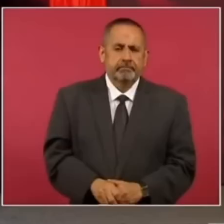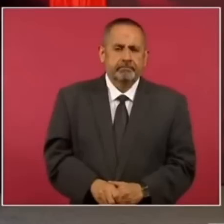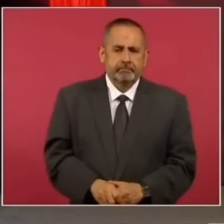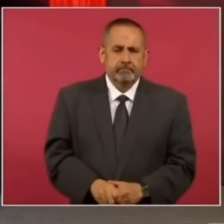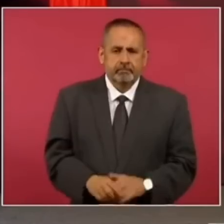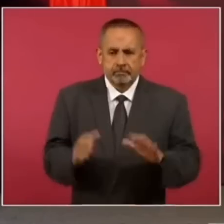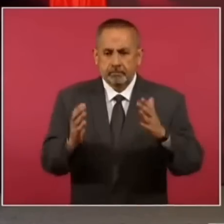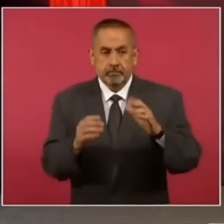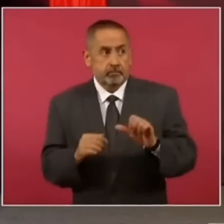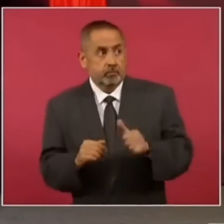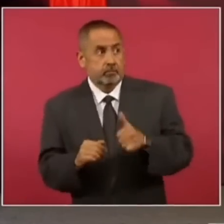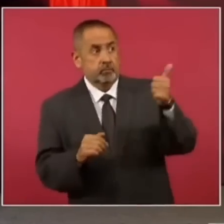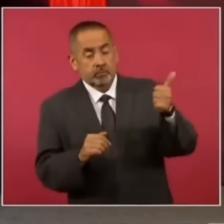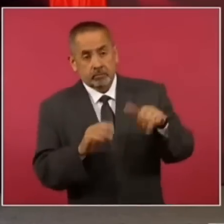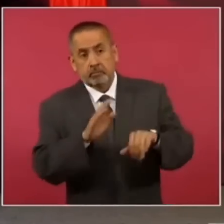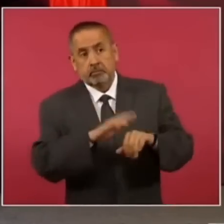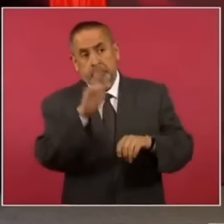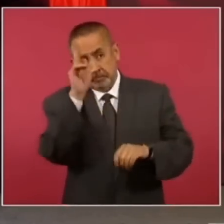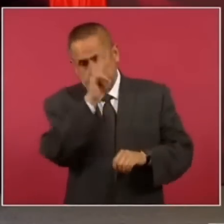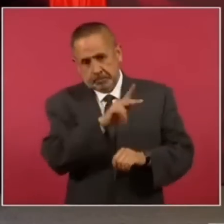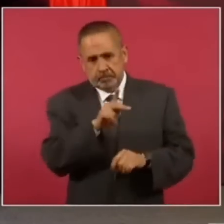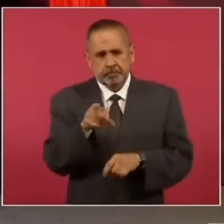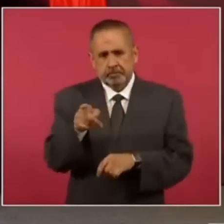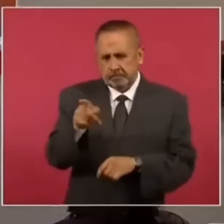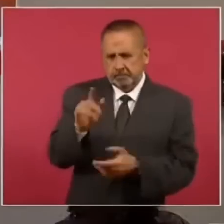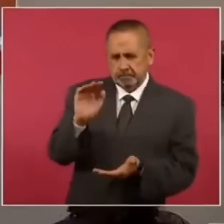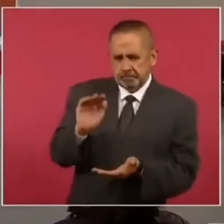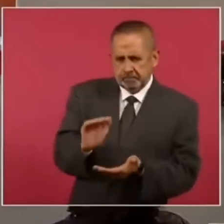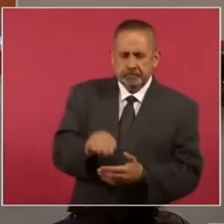en comparación con otros estados.